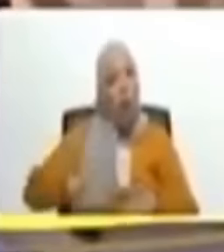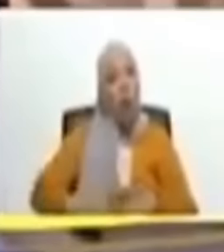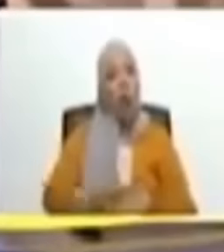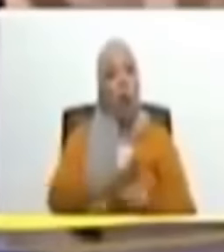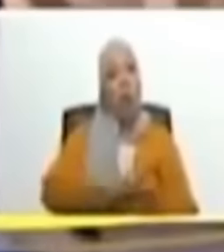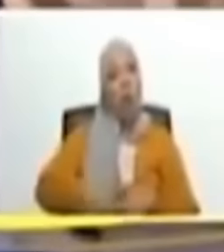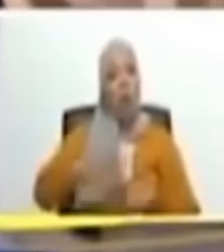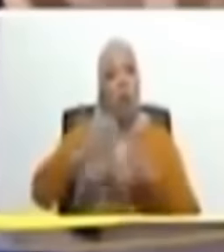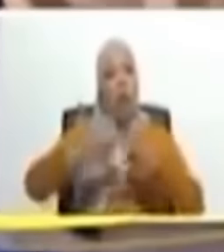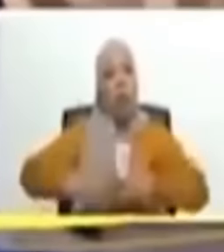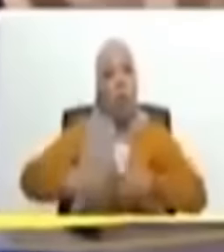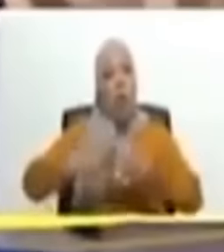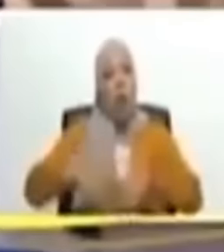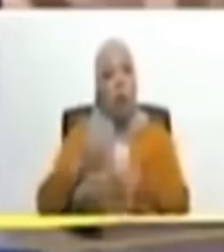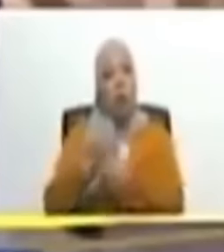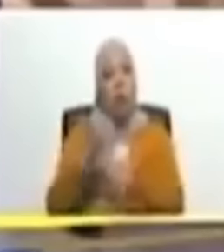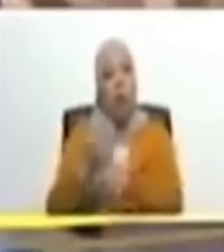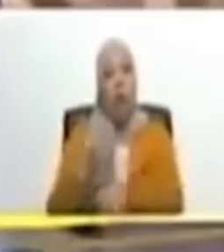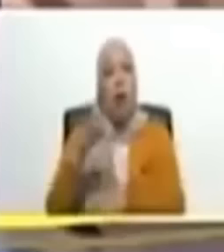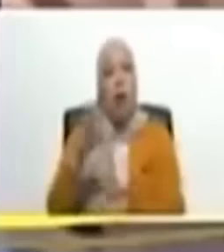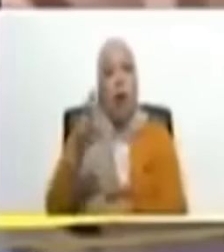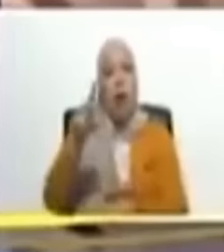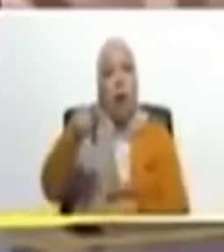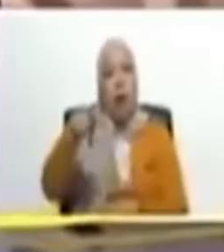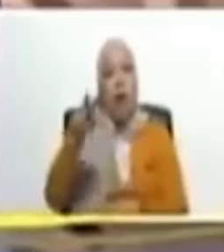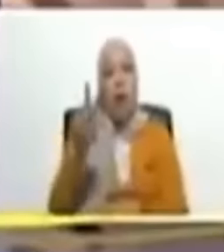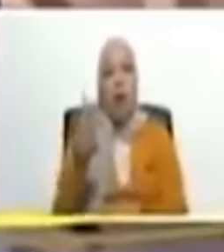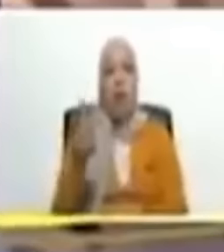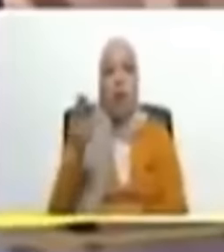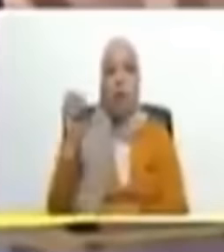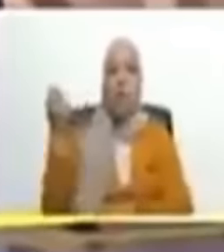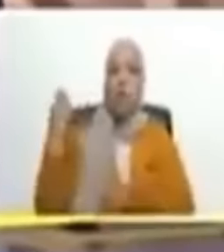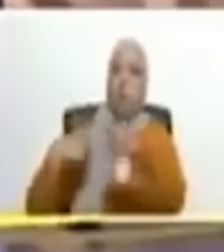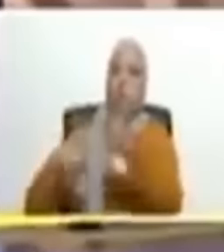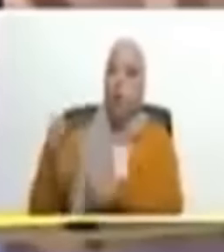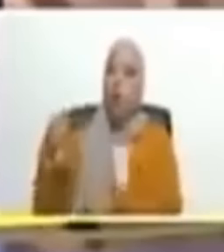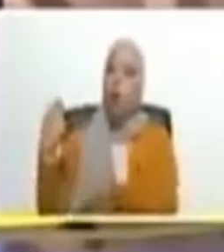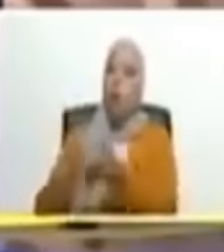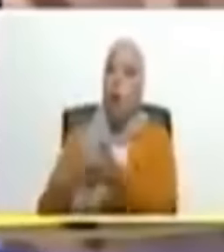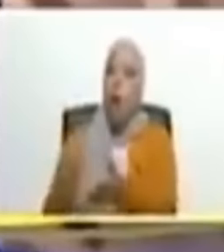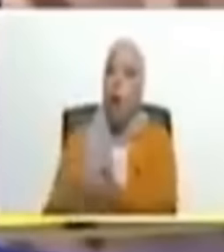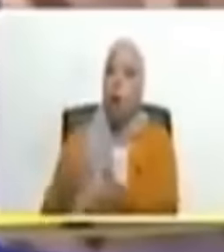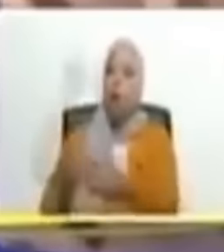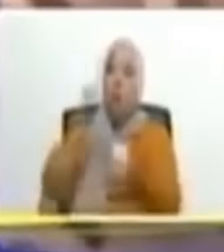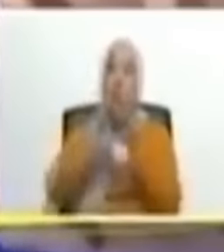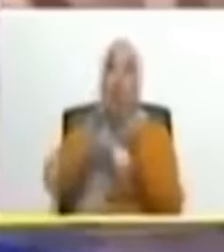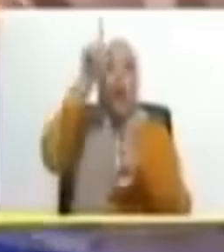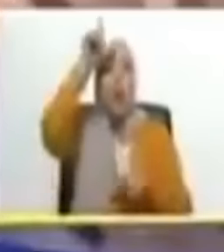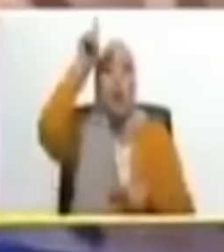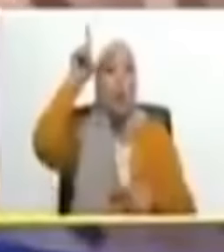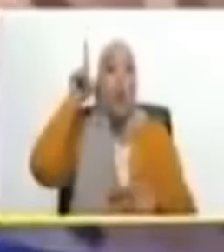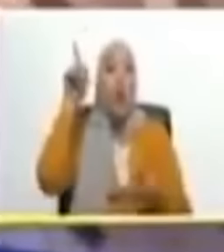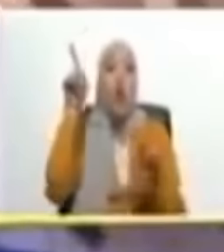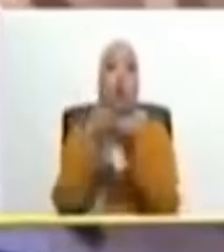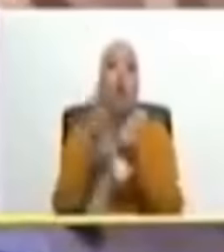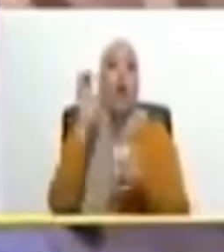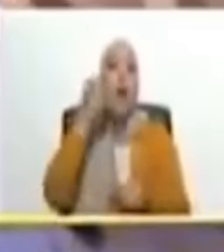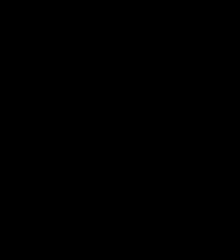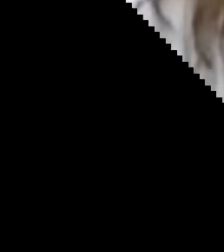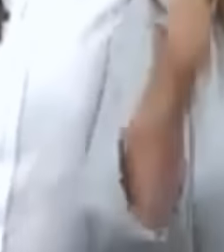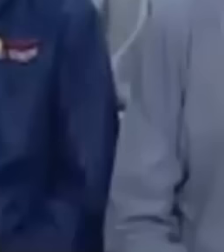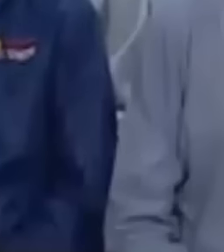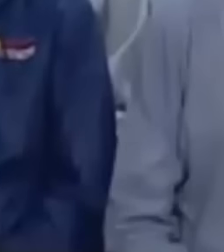prohíbe ocupar cargos públicos hasta el 2036. La líder opositora venezolana María Corina Machado instó a la ciudadanía a mantener